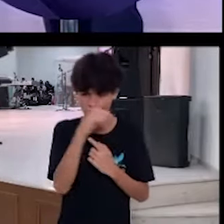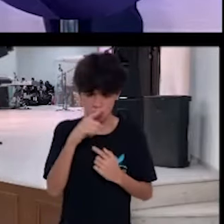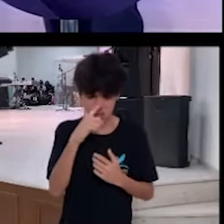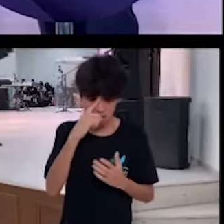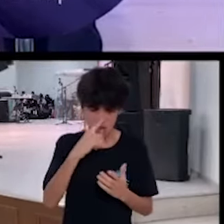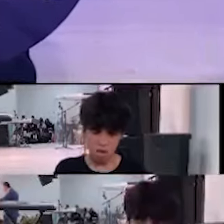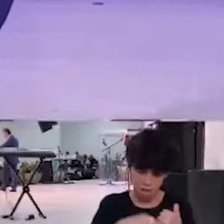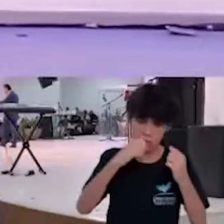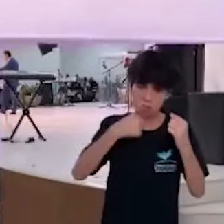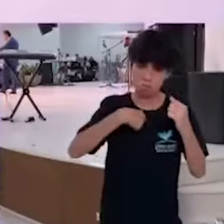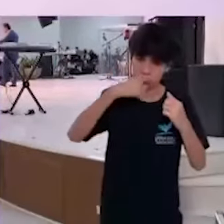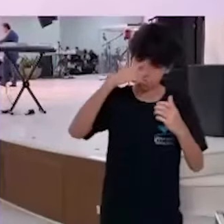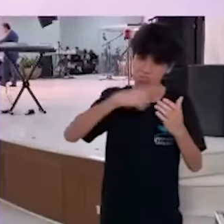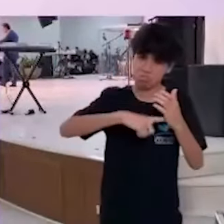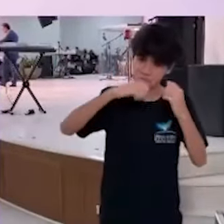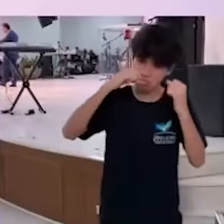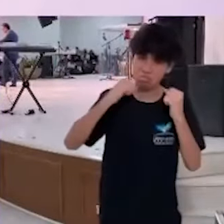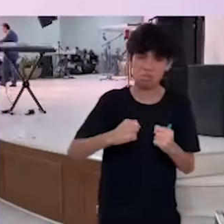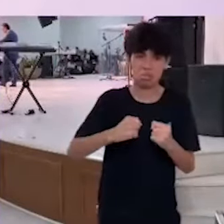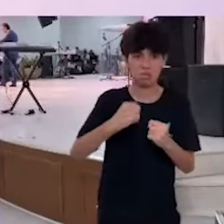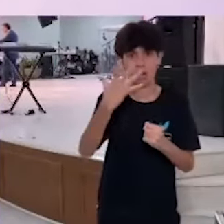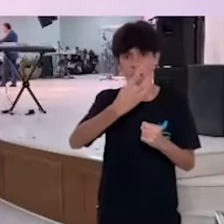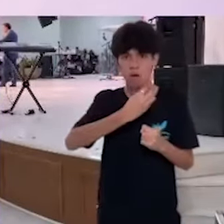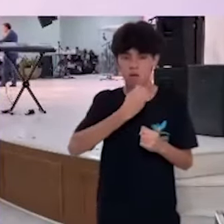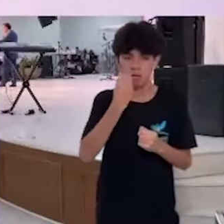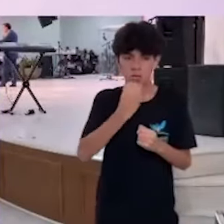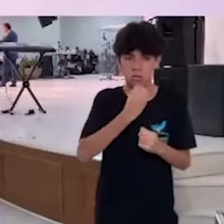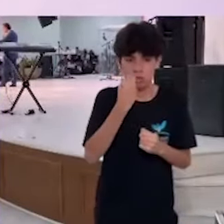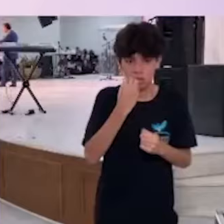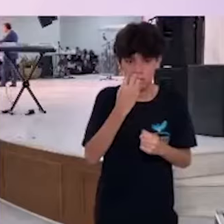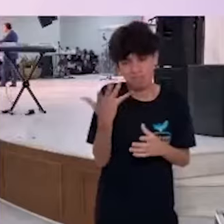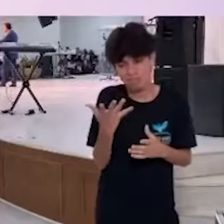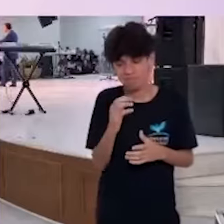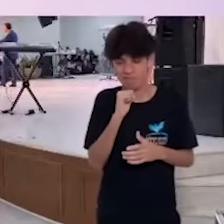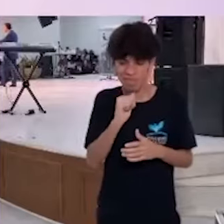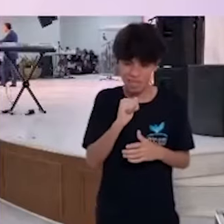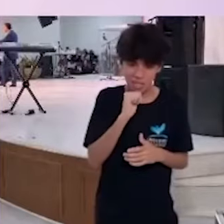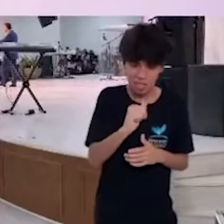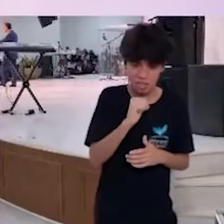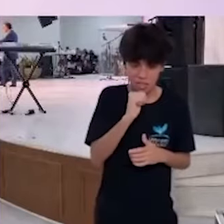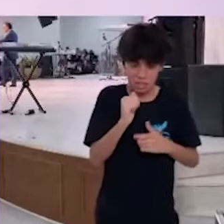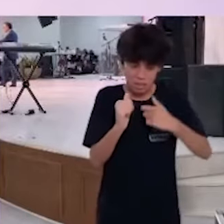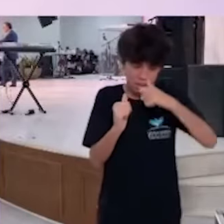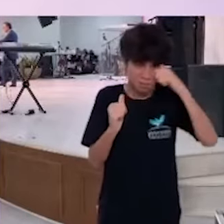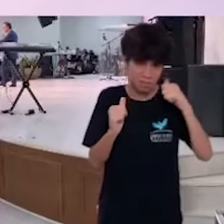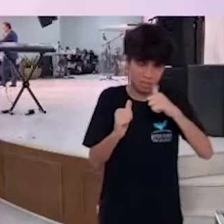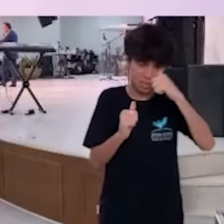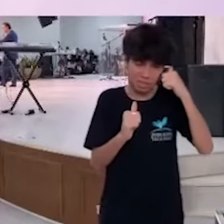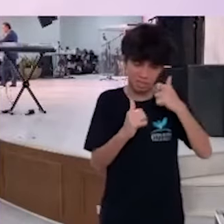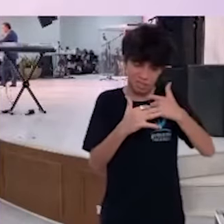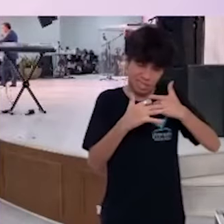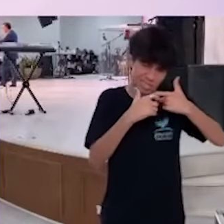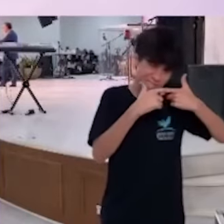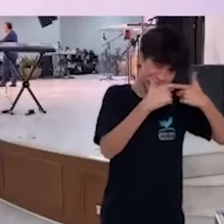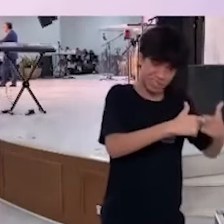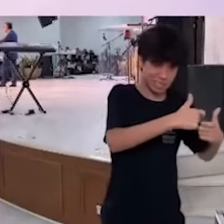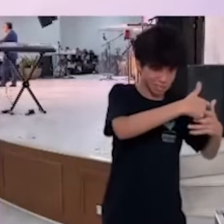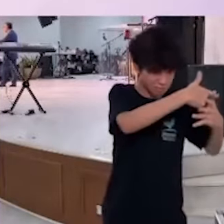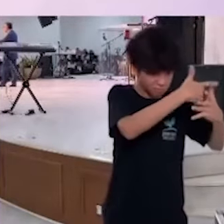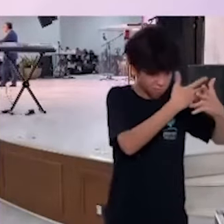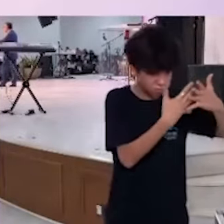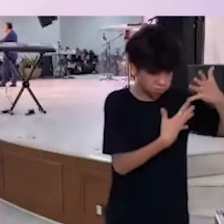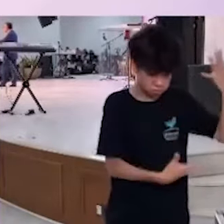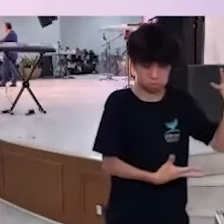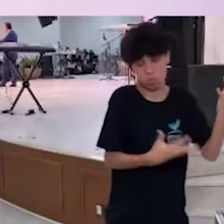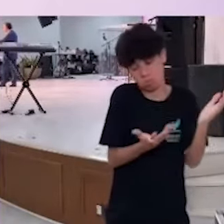hermanos, que el descuido de la oración nos puede llevar a caer en muchas clases de pecados, incluso el pecado del